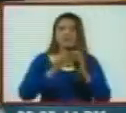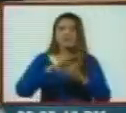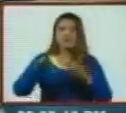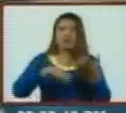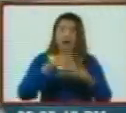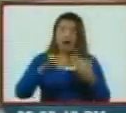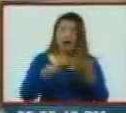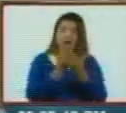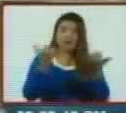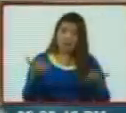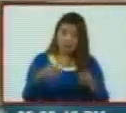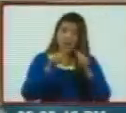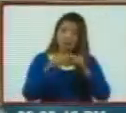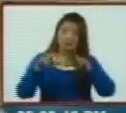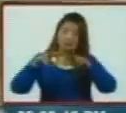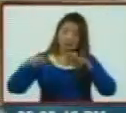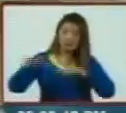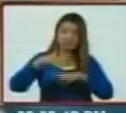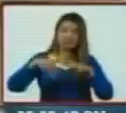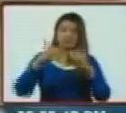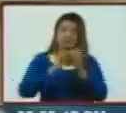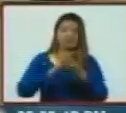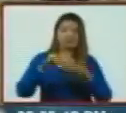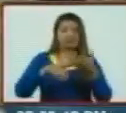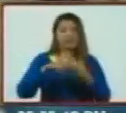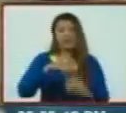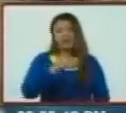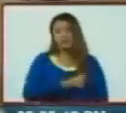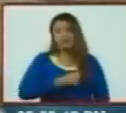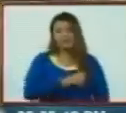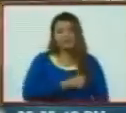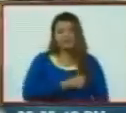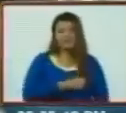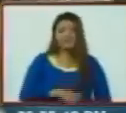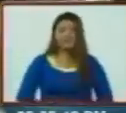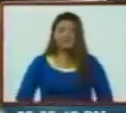fecha continúan generando sucesos lamentables. Andrea López, La Noticia.